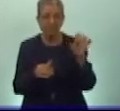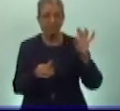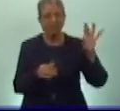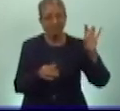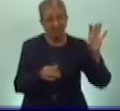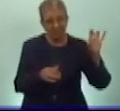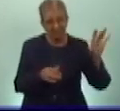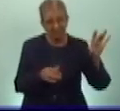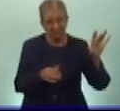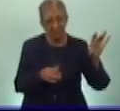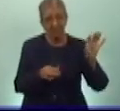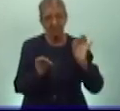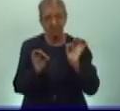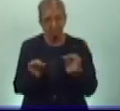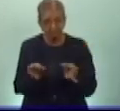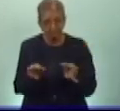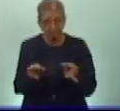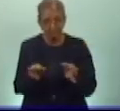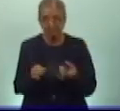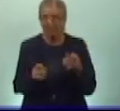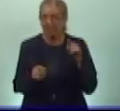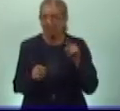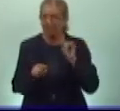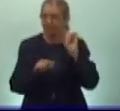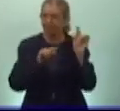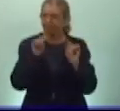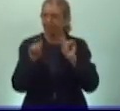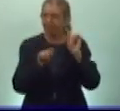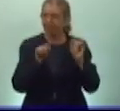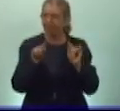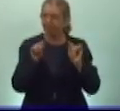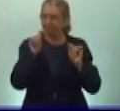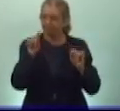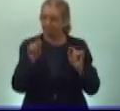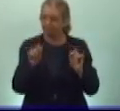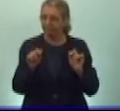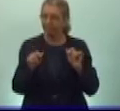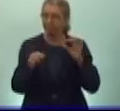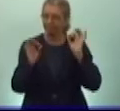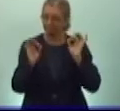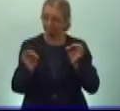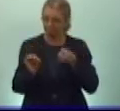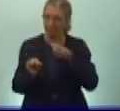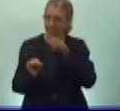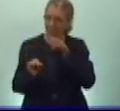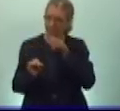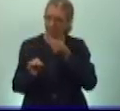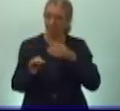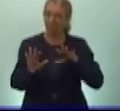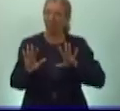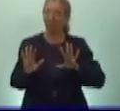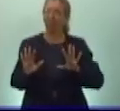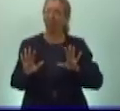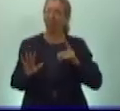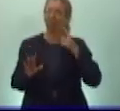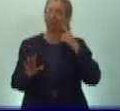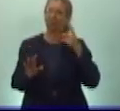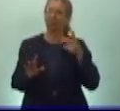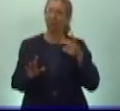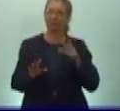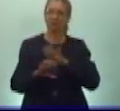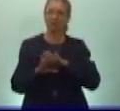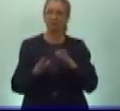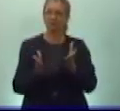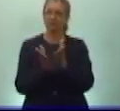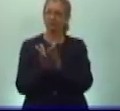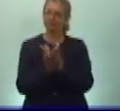O sea, son determinadas interrogantes para poder determinar precisamente si 15 es divisible por 3. Ya ustedes estudiaron y han repasado